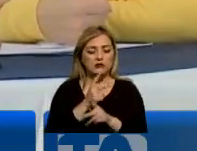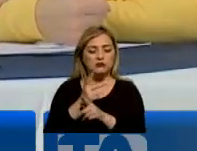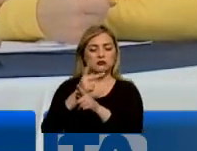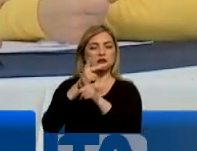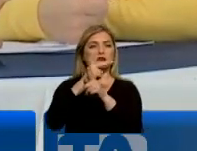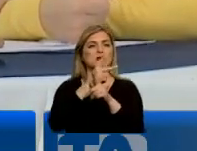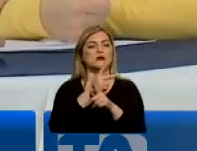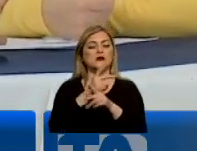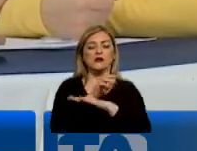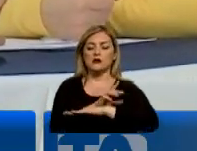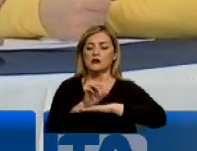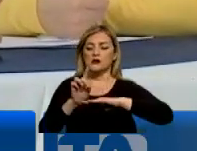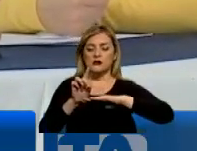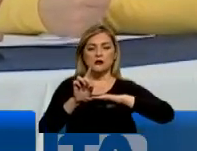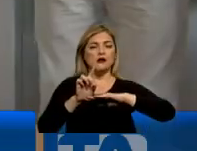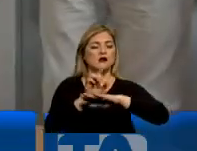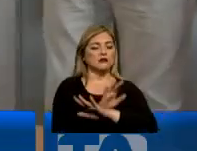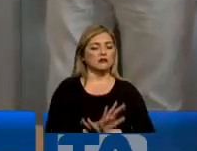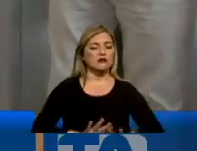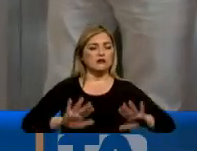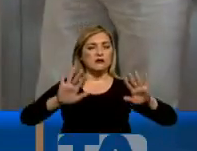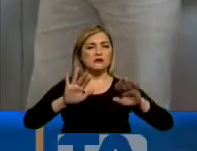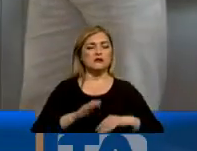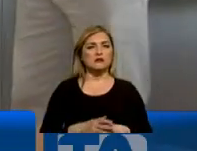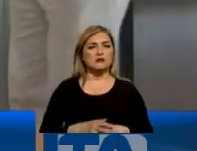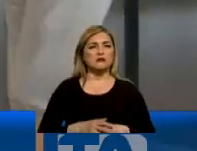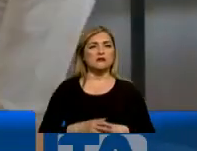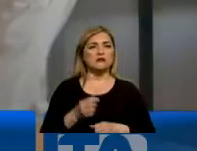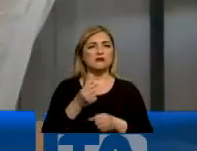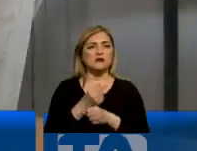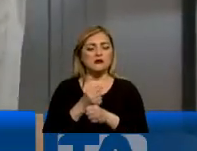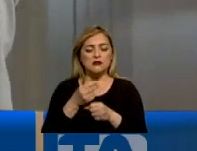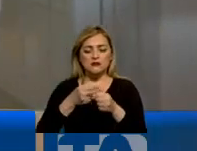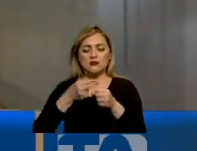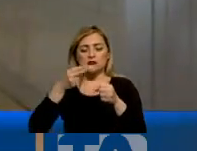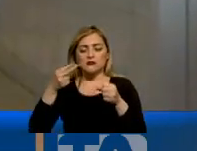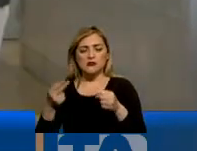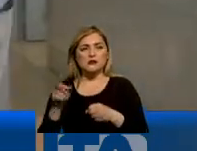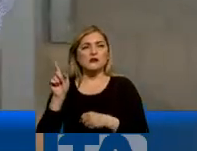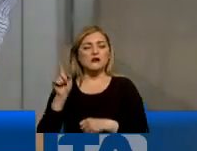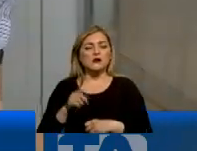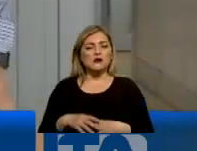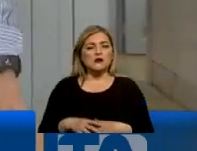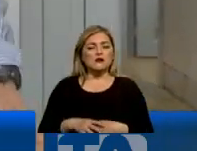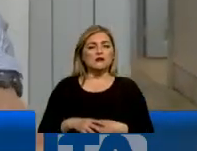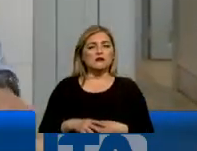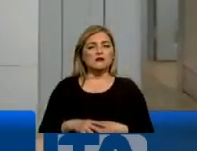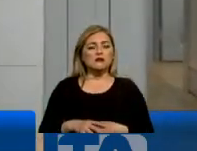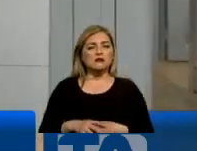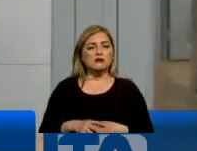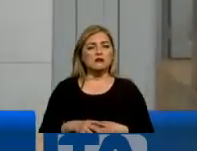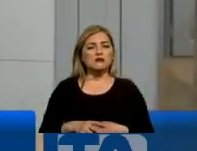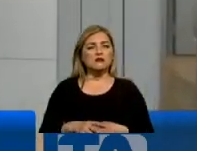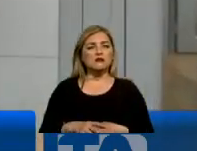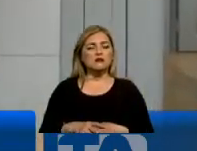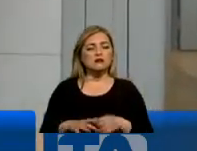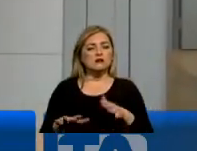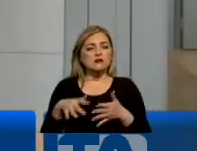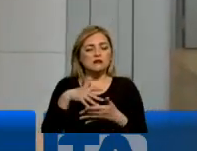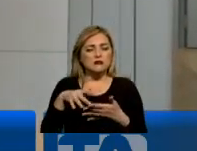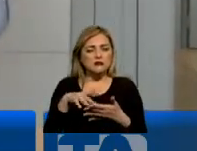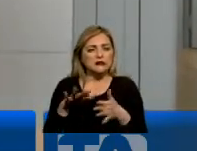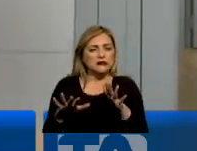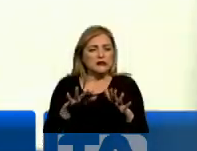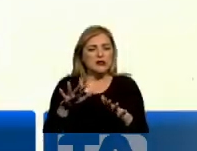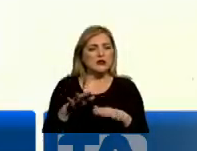y de directorio que terminaron abruptamente, con la renuncia del gerente de la empresa pública metropolitana Metro de Quito, con sospechas sobre